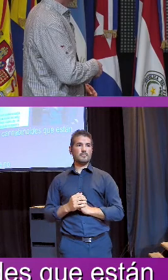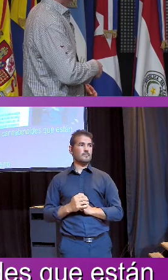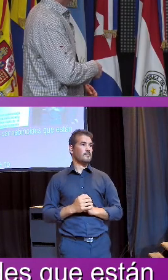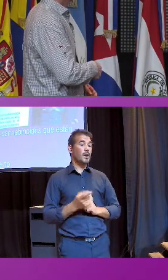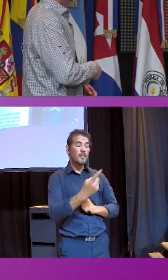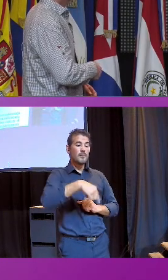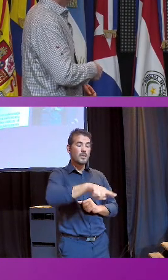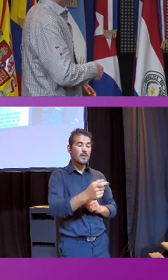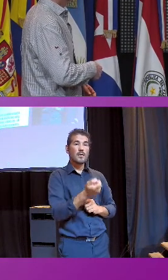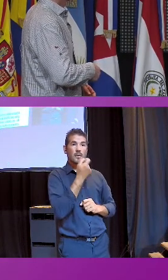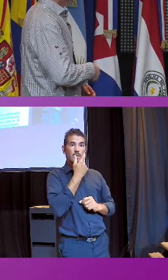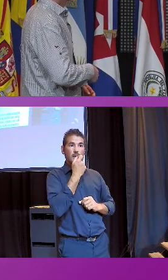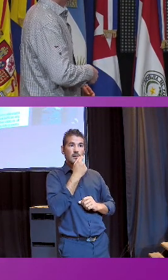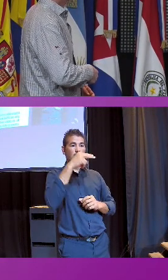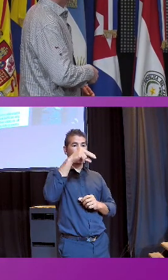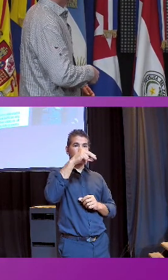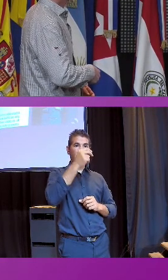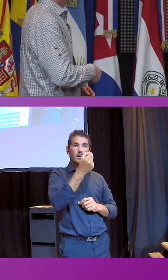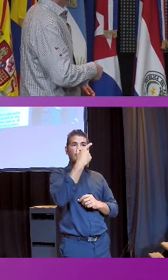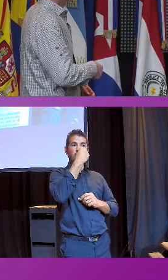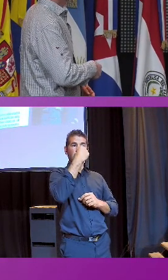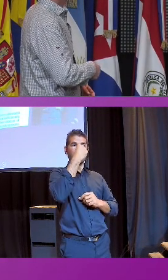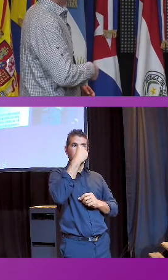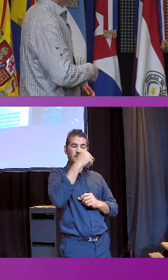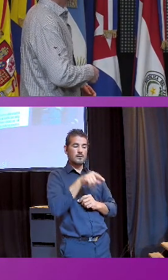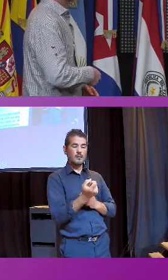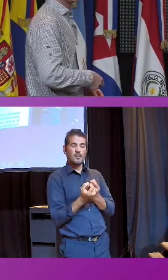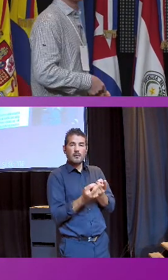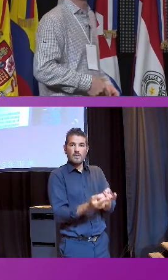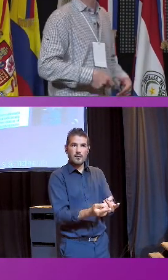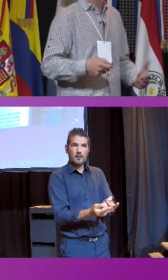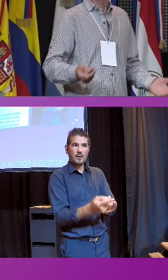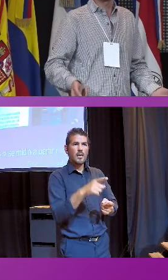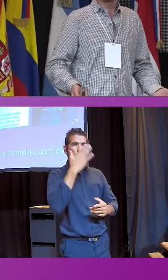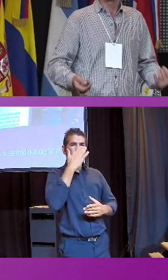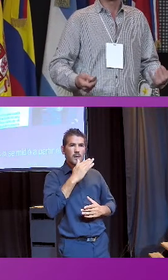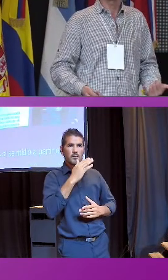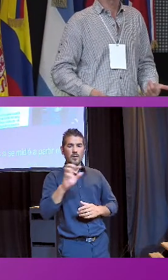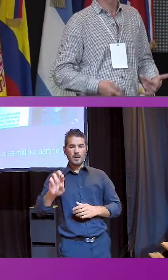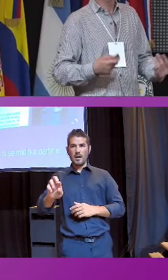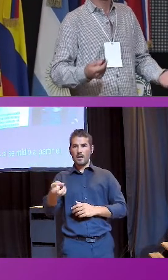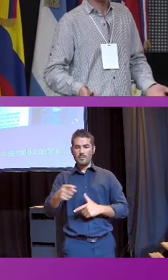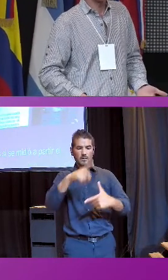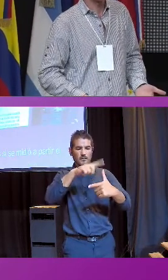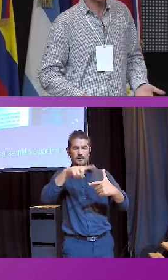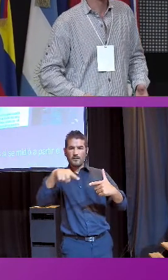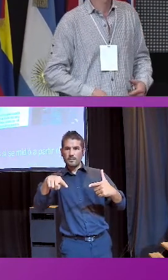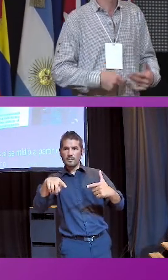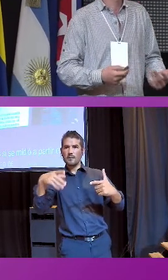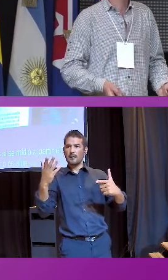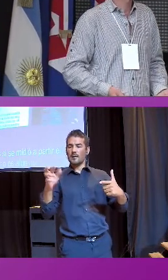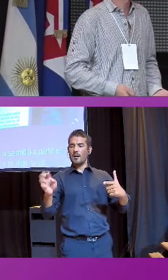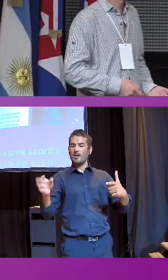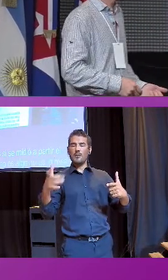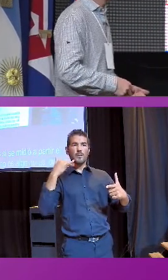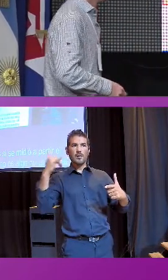En gotas orales, bueno, estas dosis, ¿sí? Se midió a partir del reporte de los padres por teléfono, no es lo